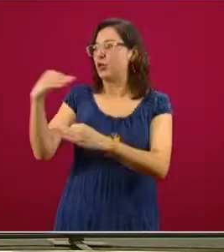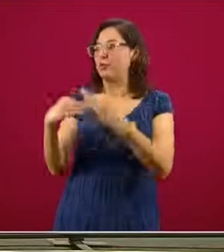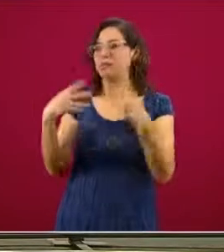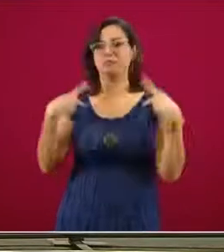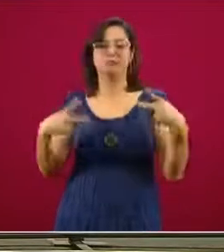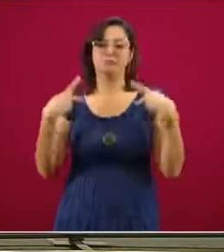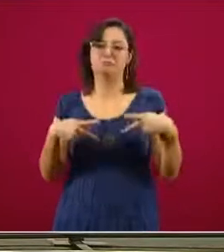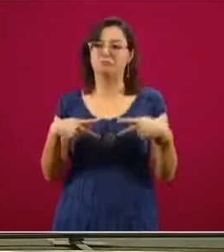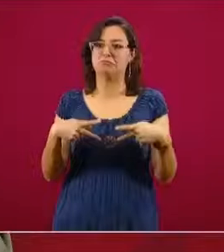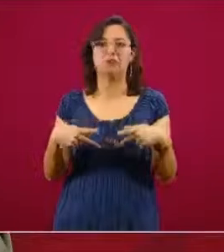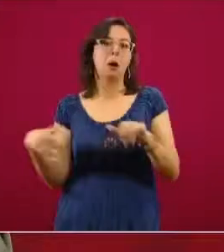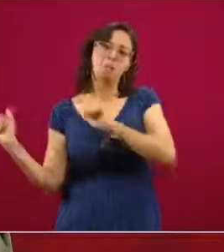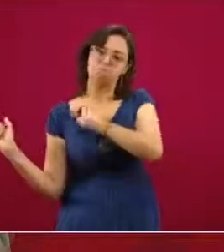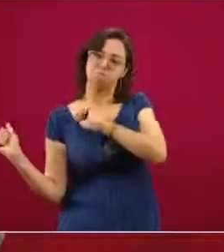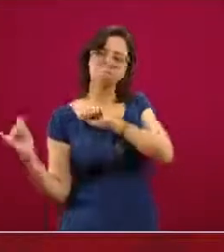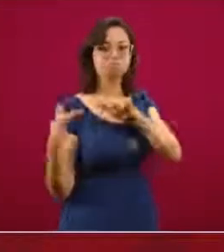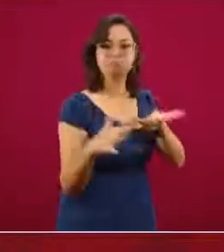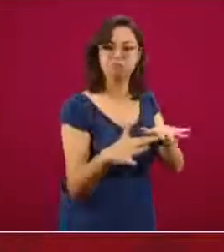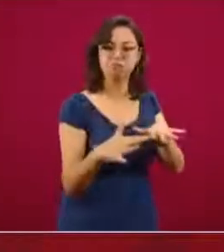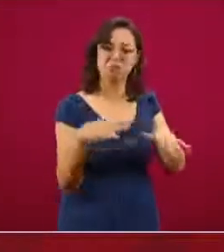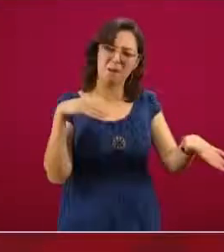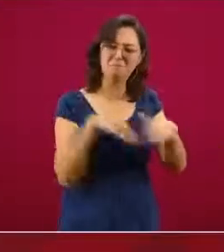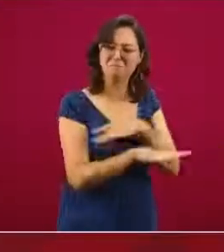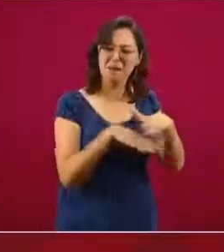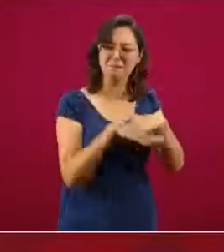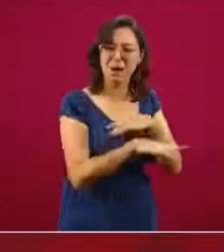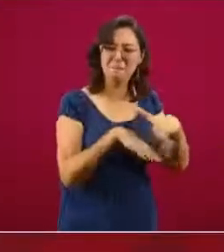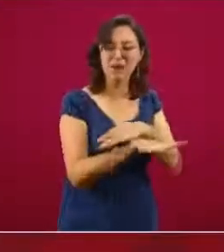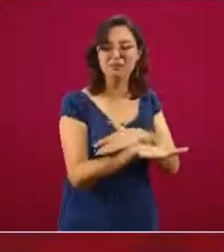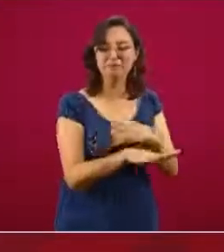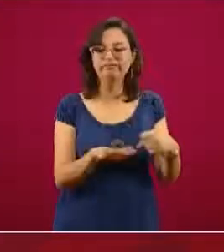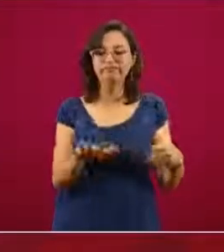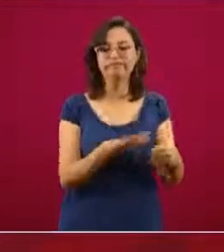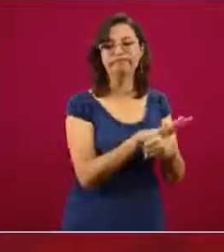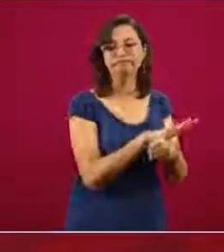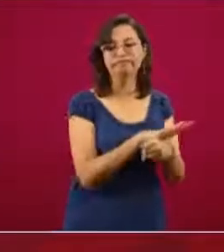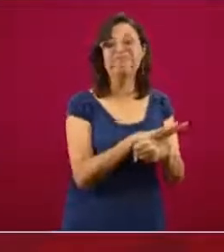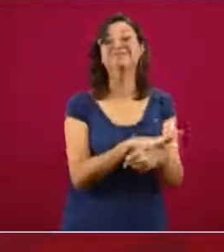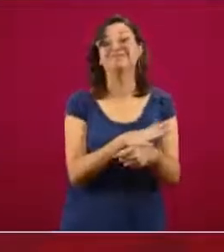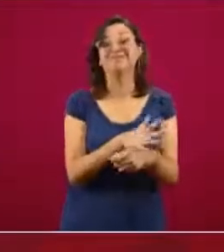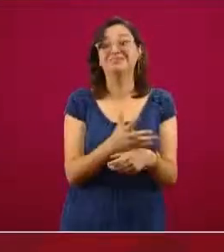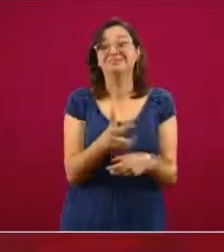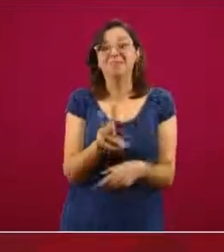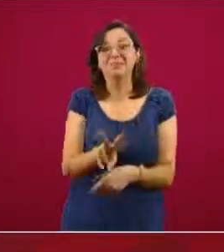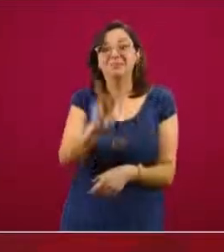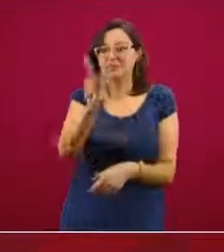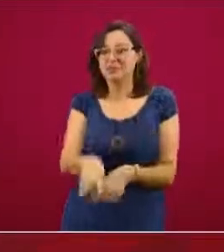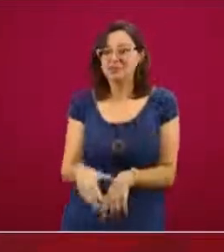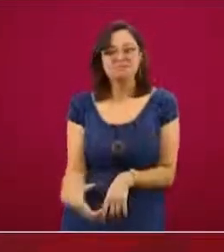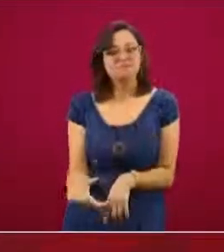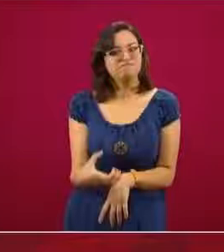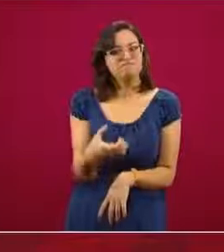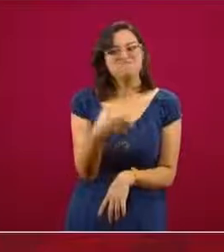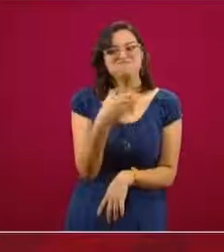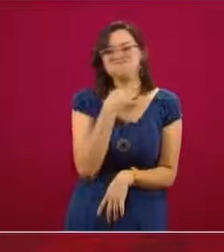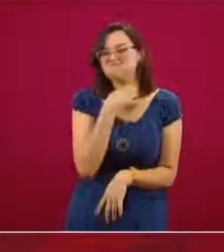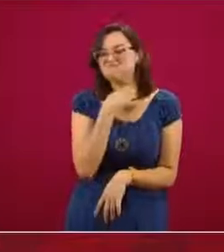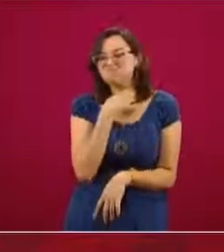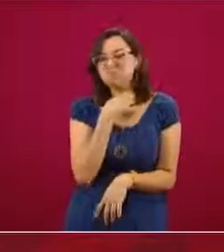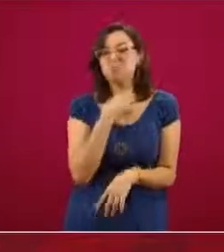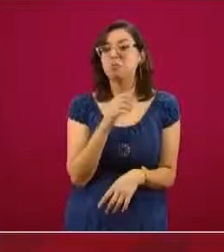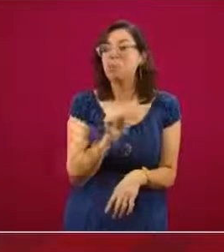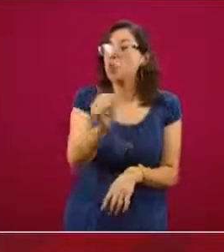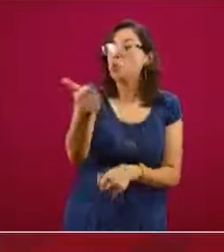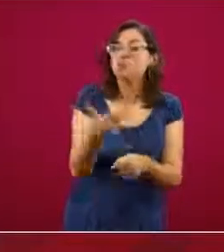ciudad que necesitaban atención para COVID acudieran a ellos. Entonces, efectivamente, llegaron a un punto crítico de saturación, mientras